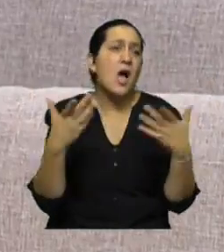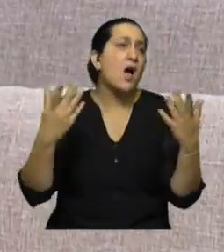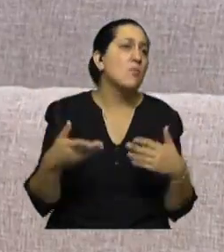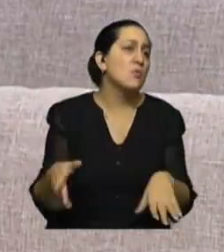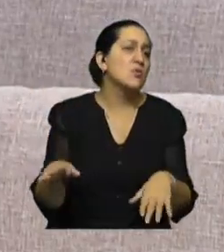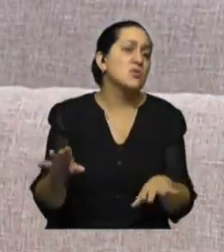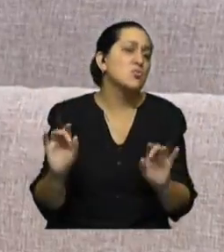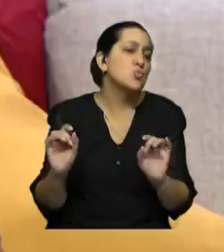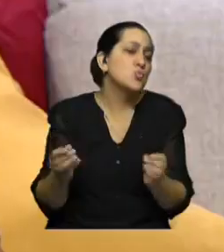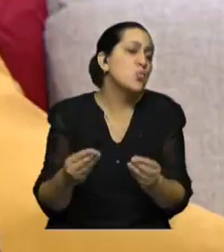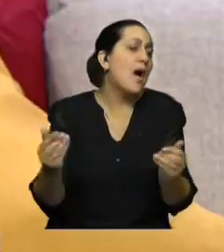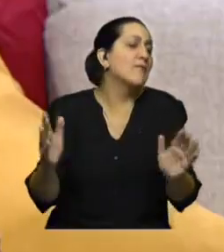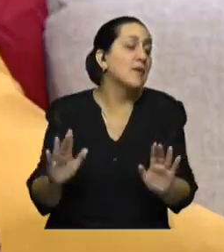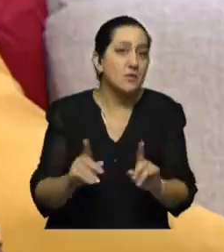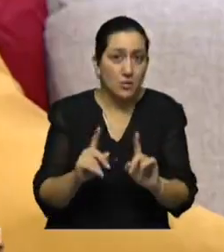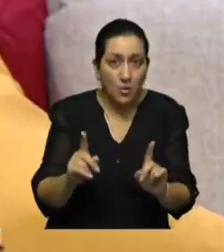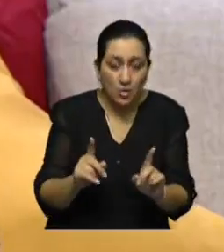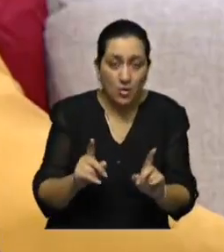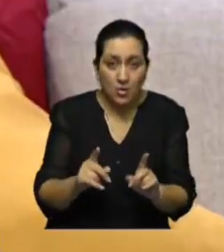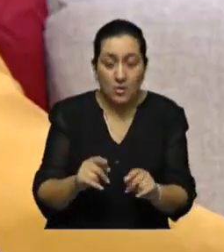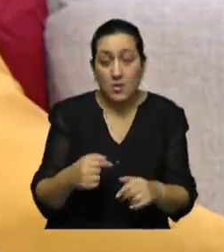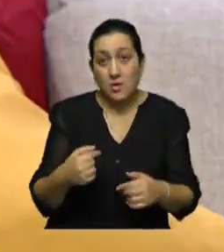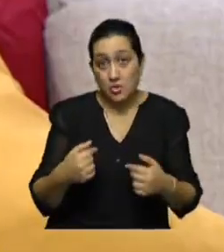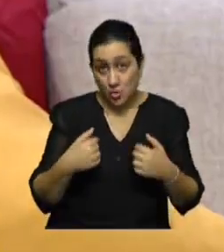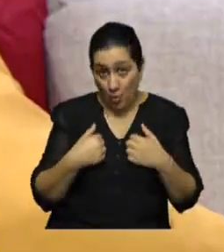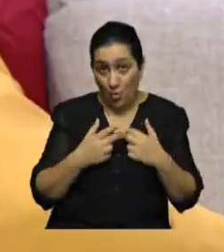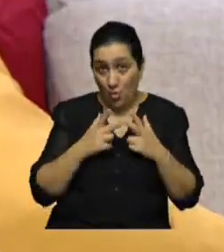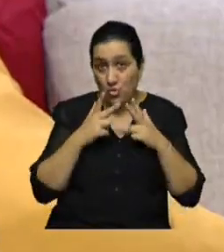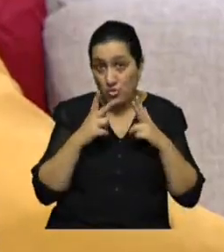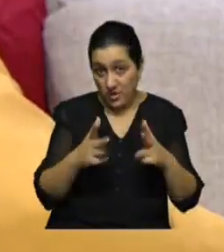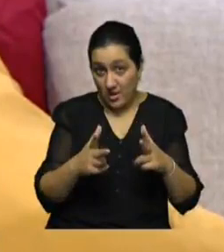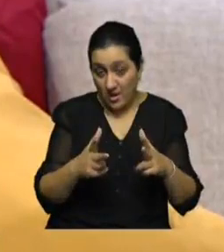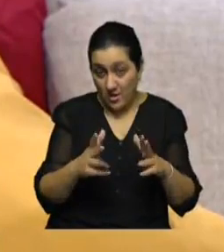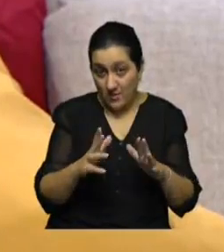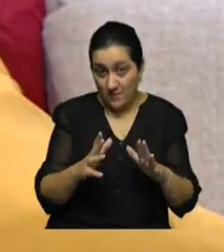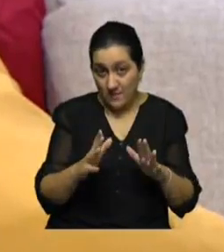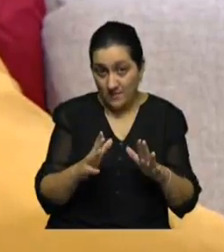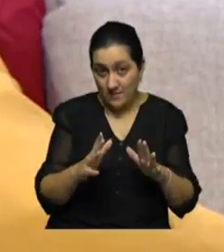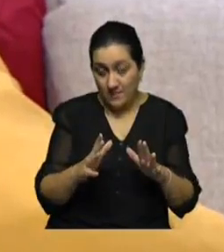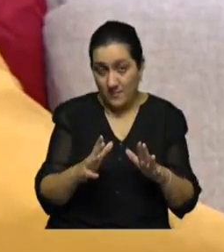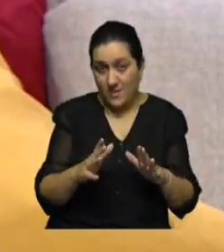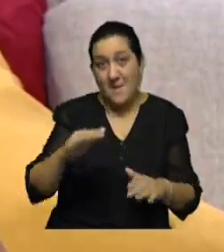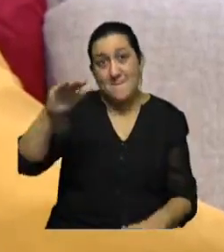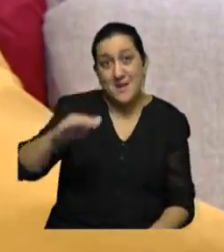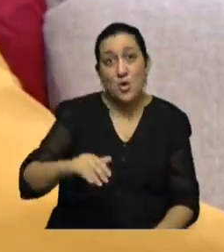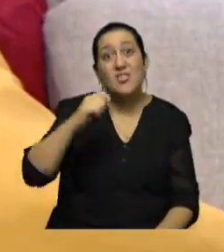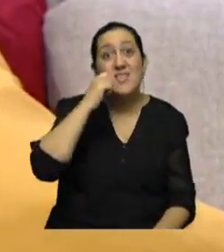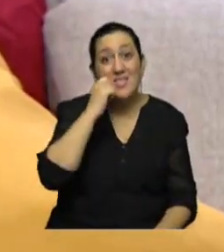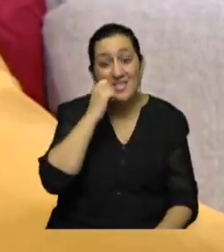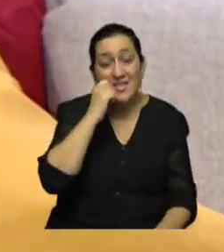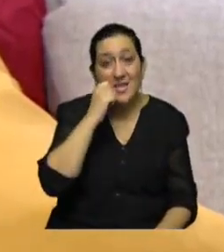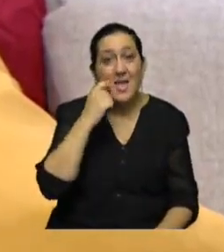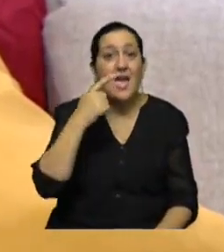Y aunque lo quiera, aunque lo diga, es una locura como decís vos, aunque lo diga, es menor de edad y digo,